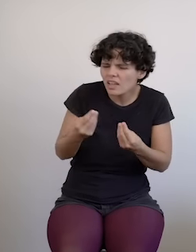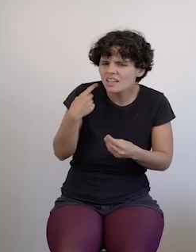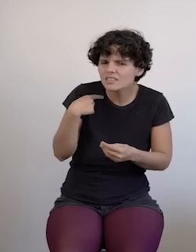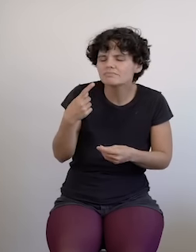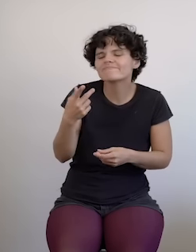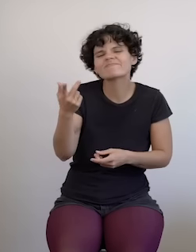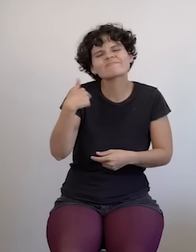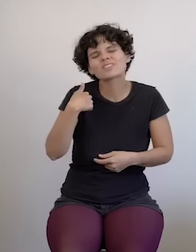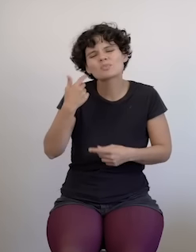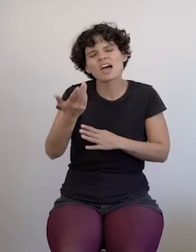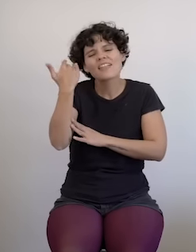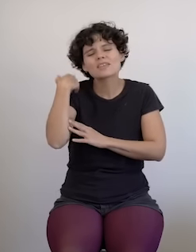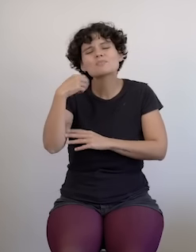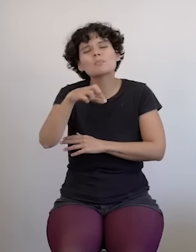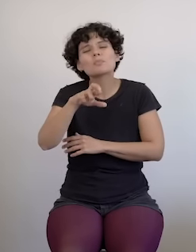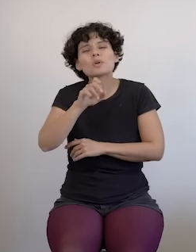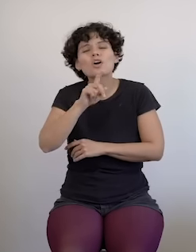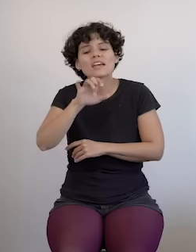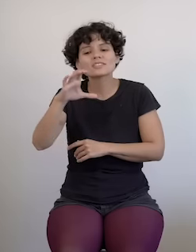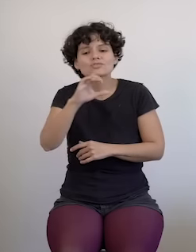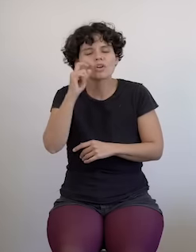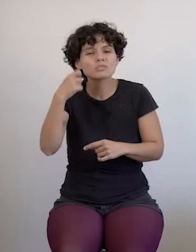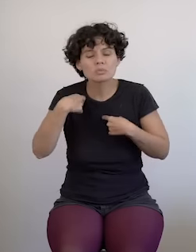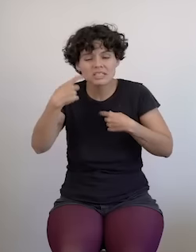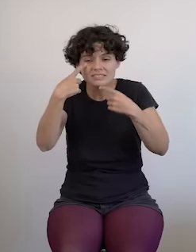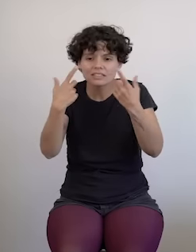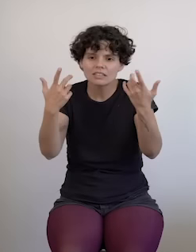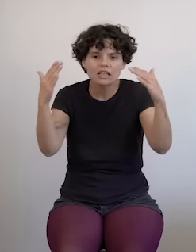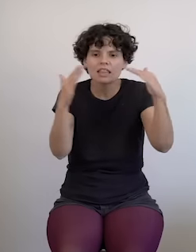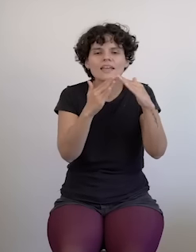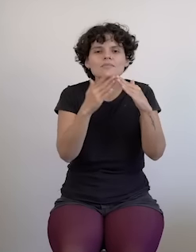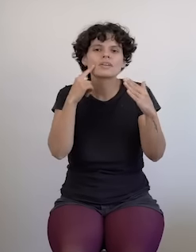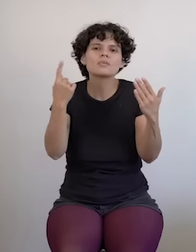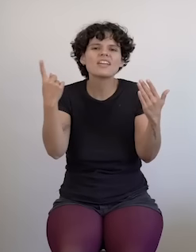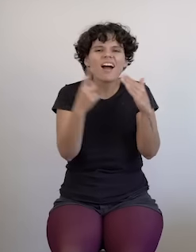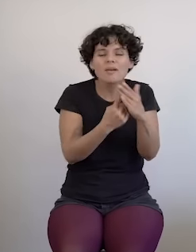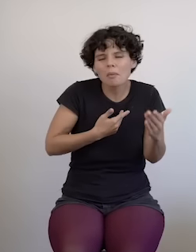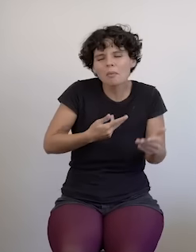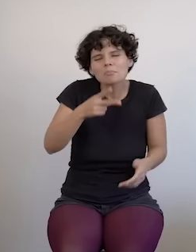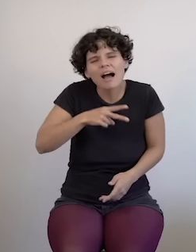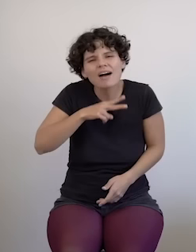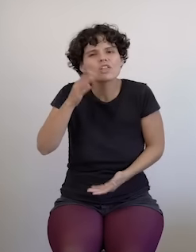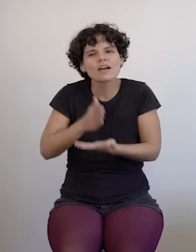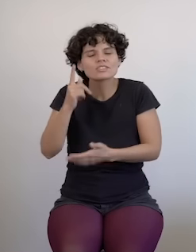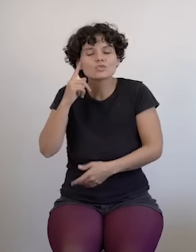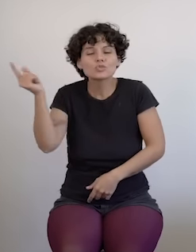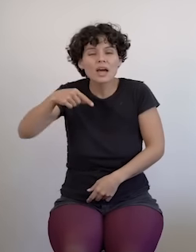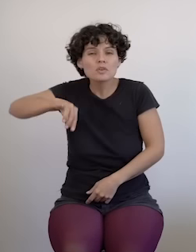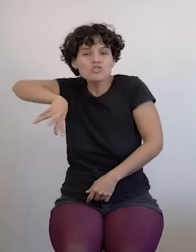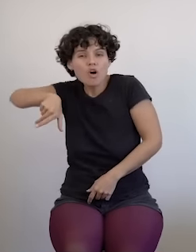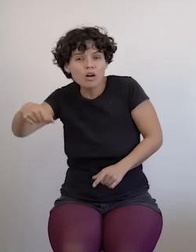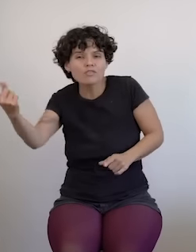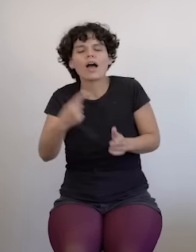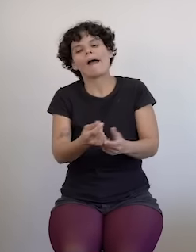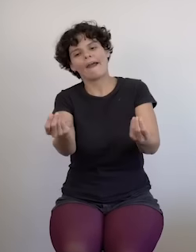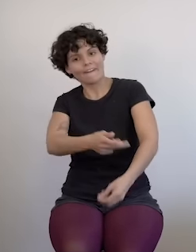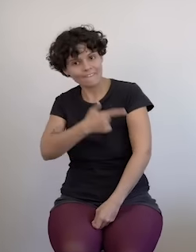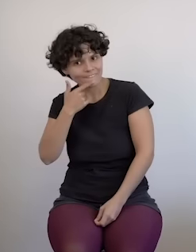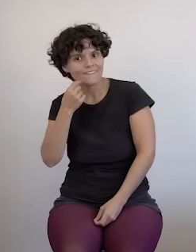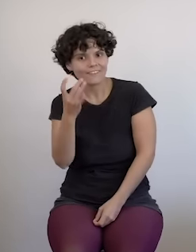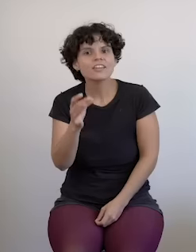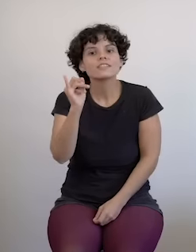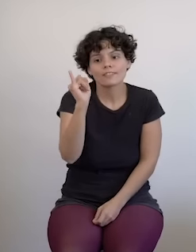primera vez que...? Puta, llegué al cename por protección, hermano. Y cuando llegáis por protección, llegáis como lógica, ¿cachai? Tenéis que llegar por un robo así, los cabros, ¡ah, este chorizo!,